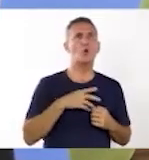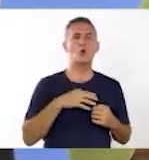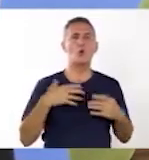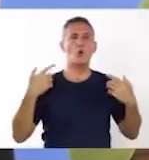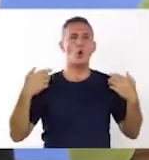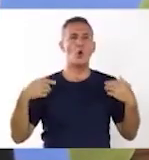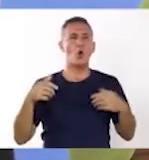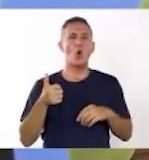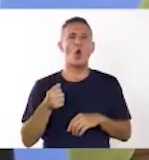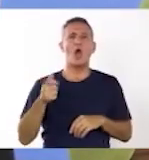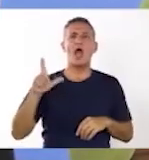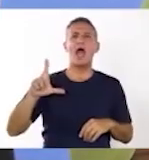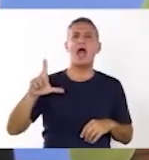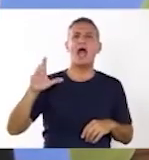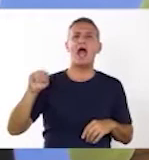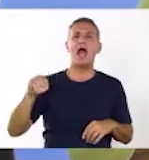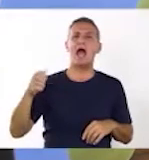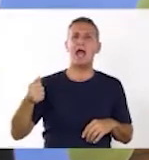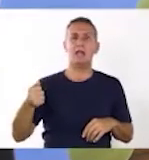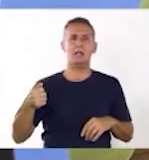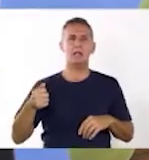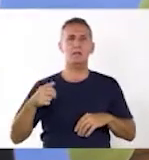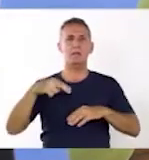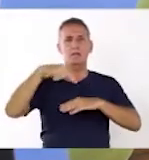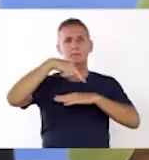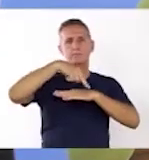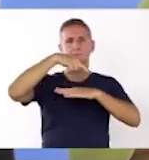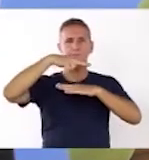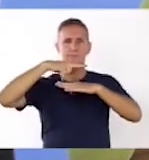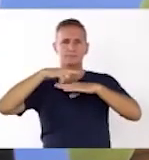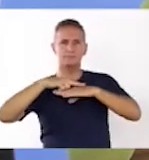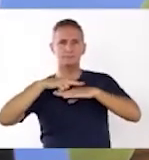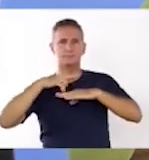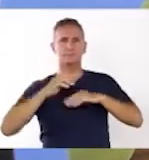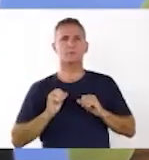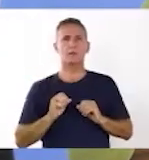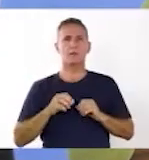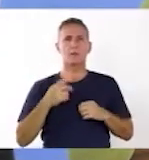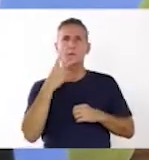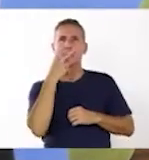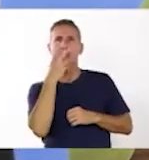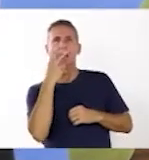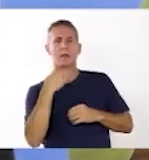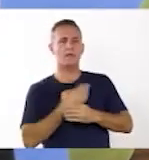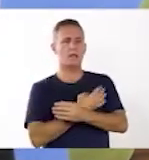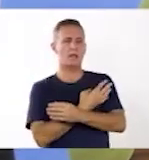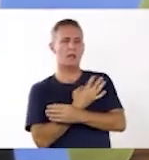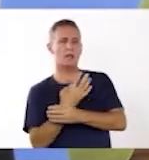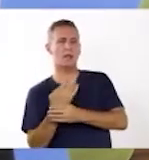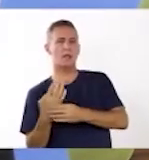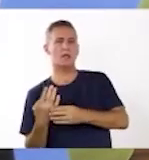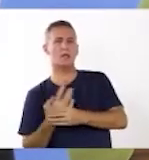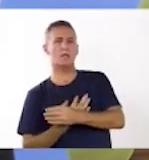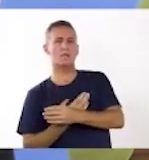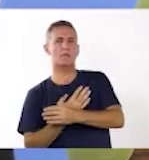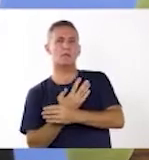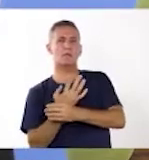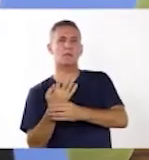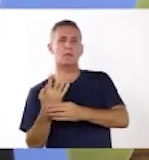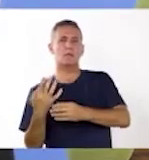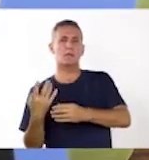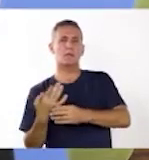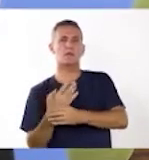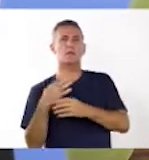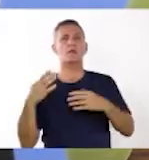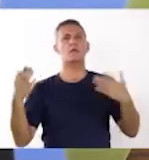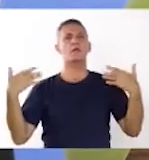invito a vagar a mi alma. Vago y me tumbo a mi antojo sobre la tierra para ver cómo crece la hierba del